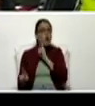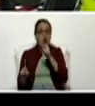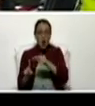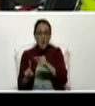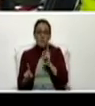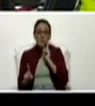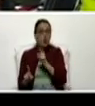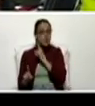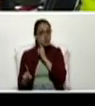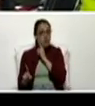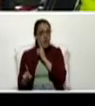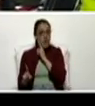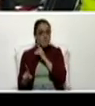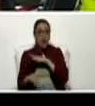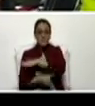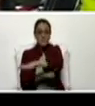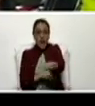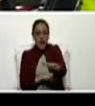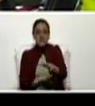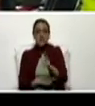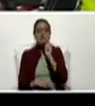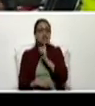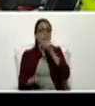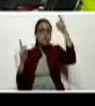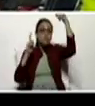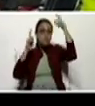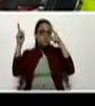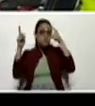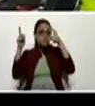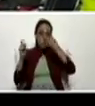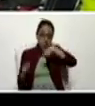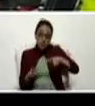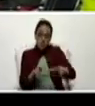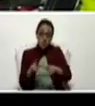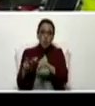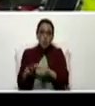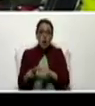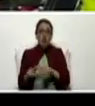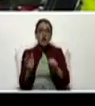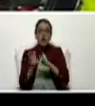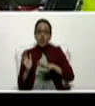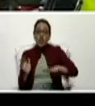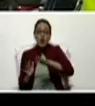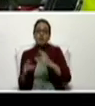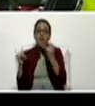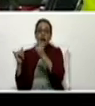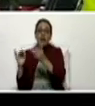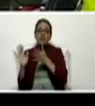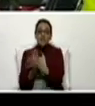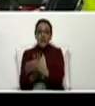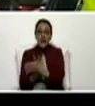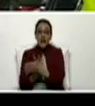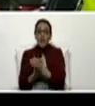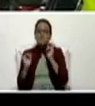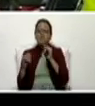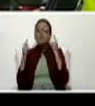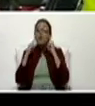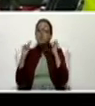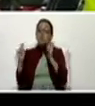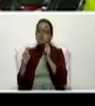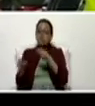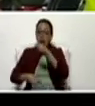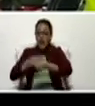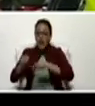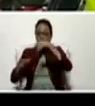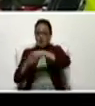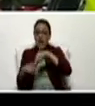invicto el bulevar Hugo Chávez donde está la efig del único instrumento musical que es construido acá